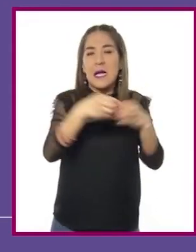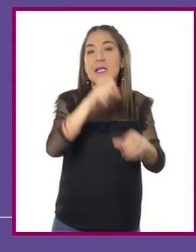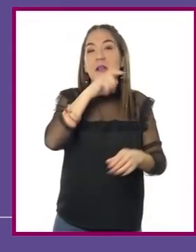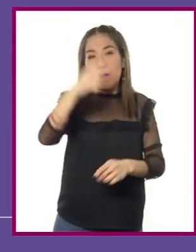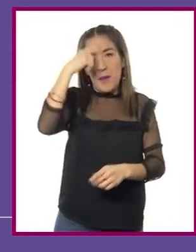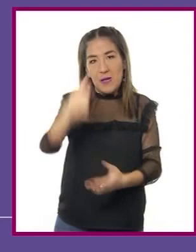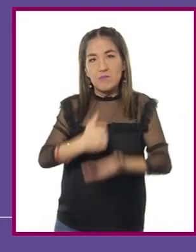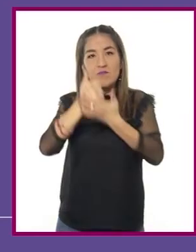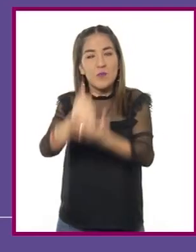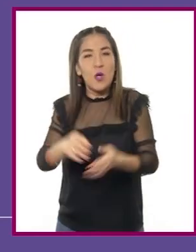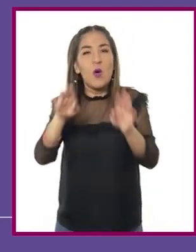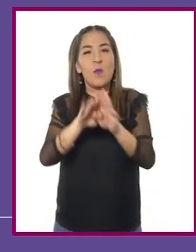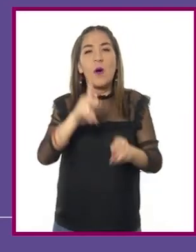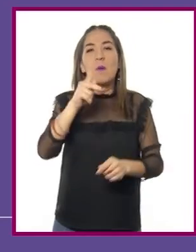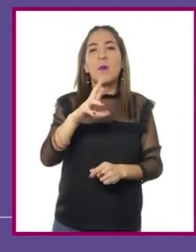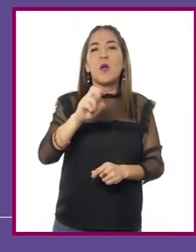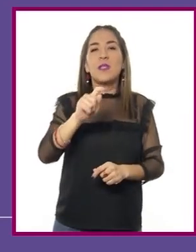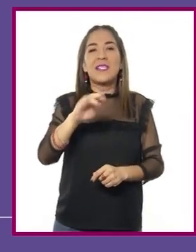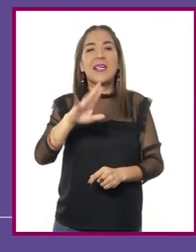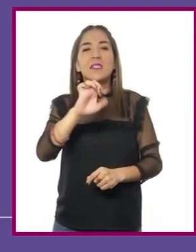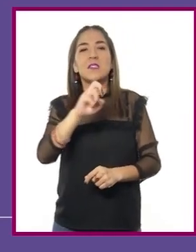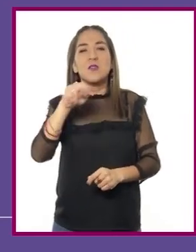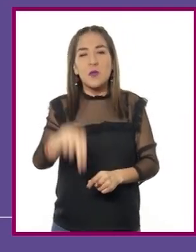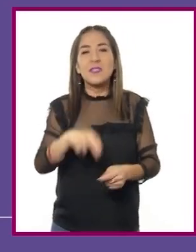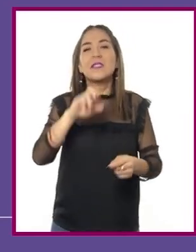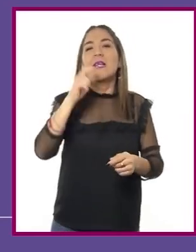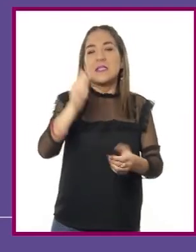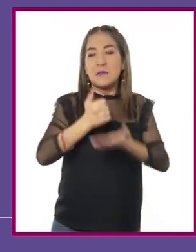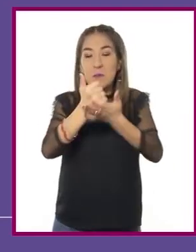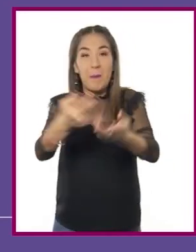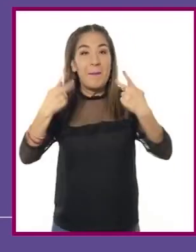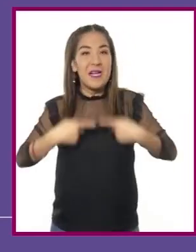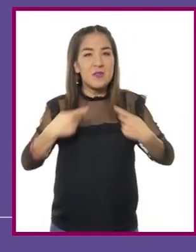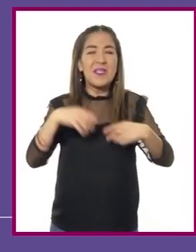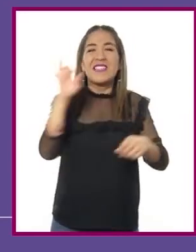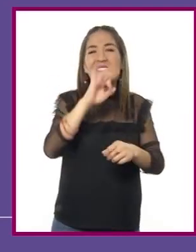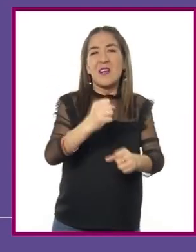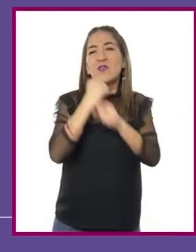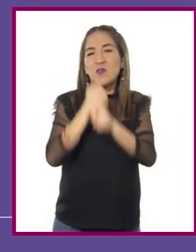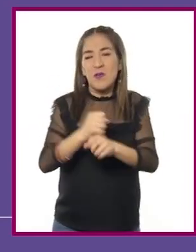de protección civil para evitar daños ambientales terribles.